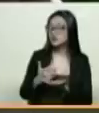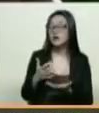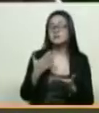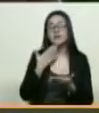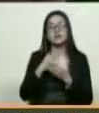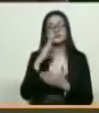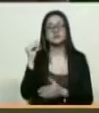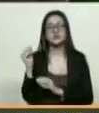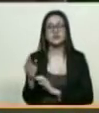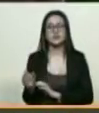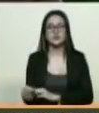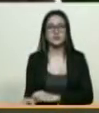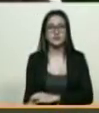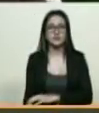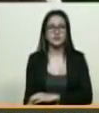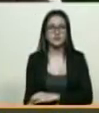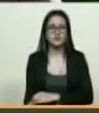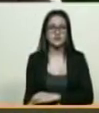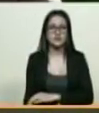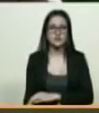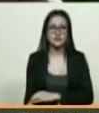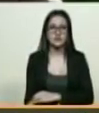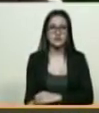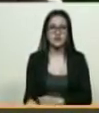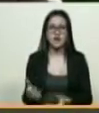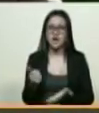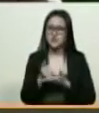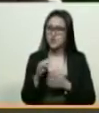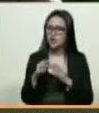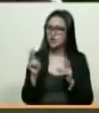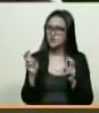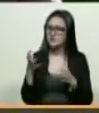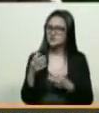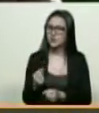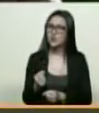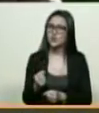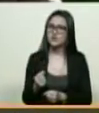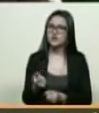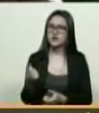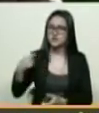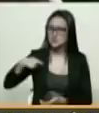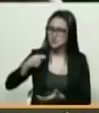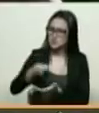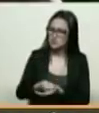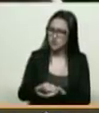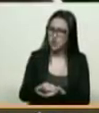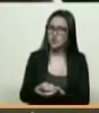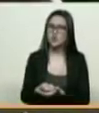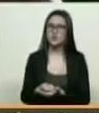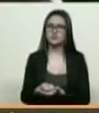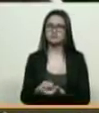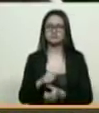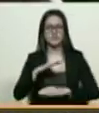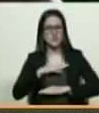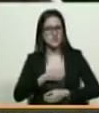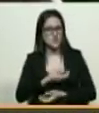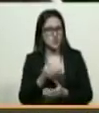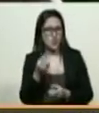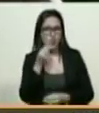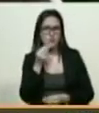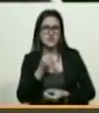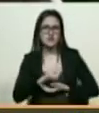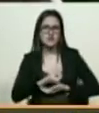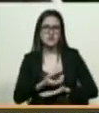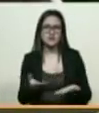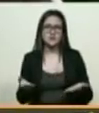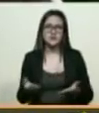ya con la ayuda de todo lo que es la parte de inseguridad, ayuda financiera, abastecimiento, el hecho de que